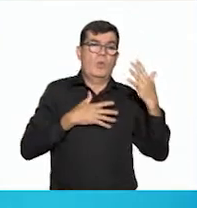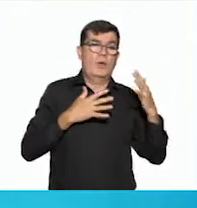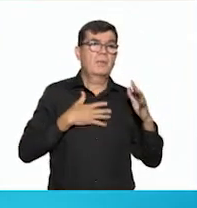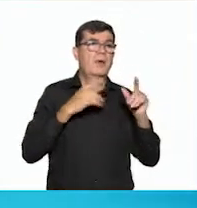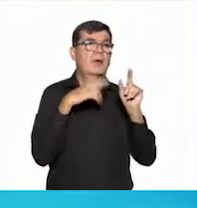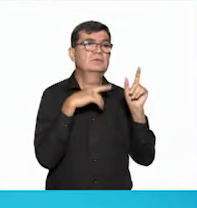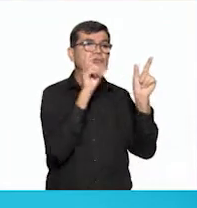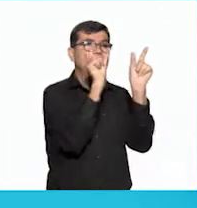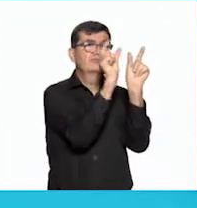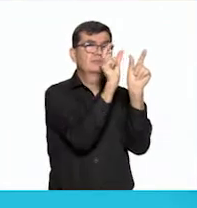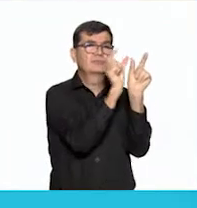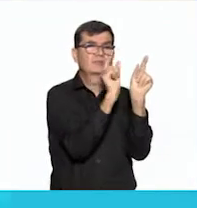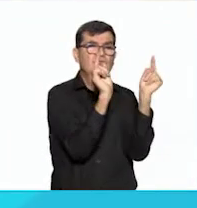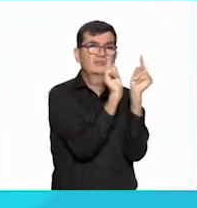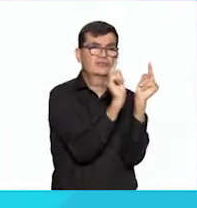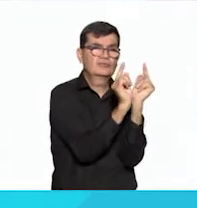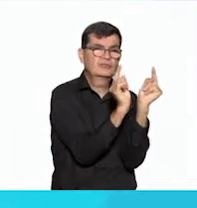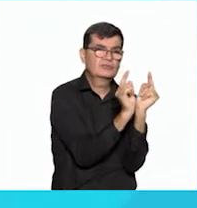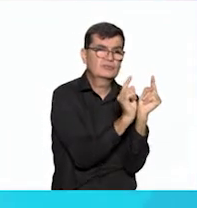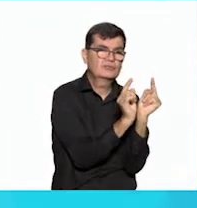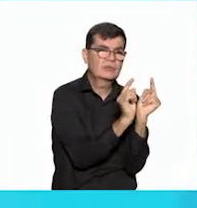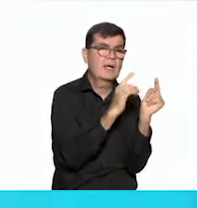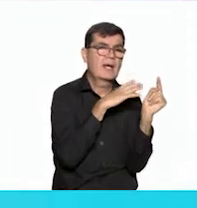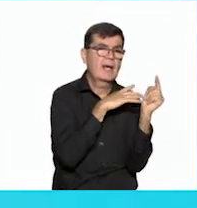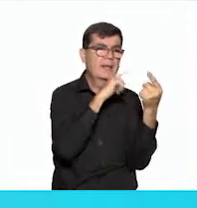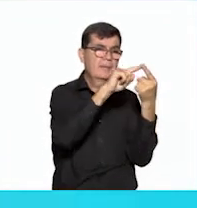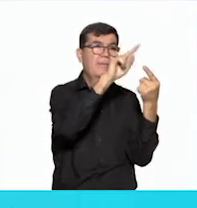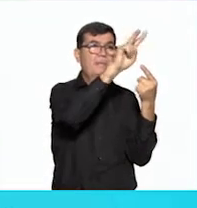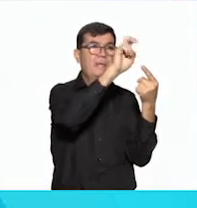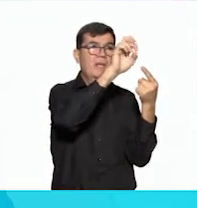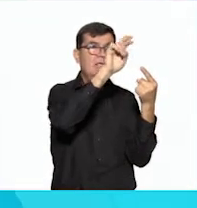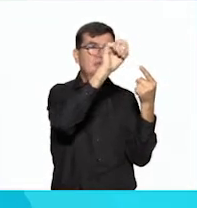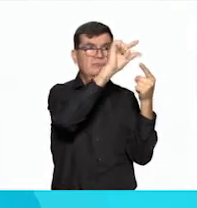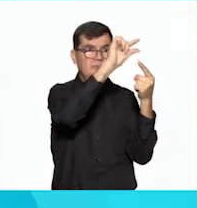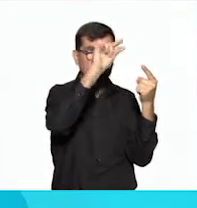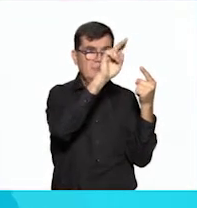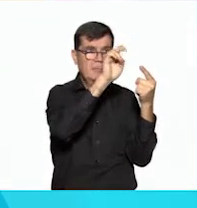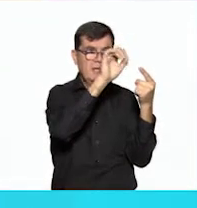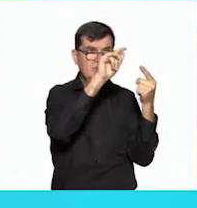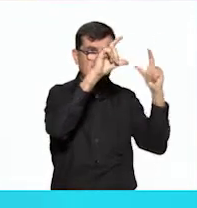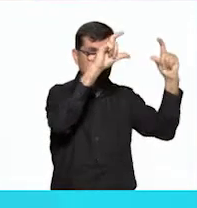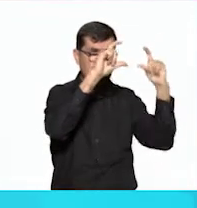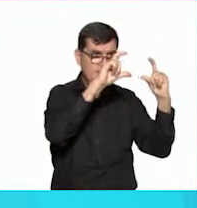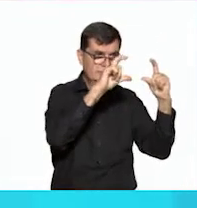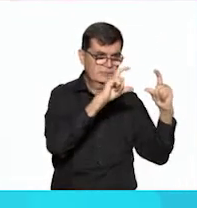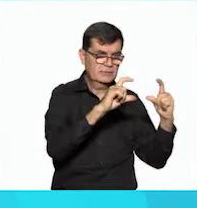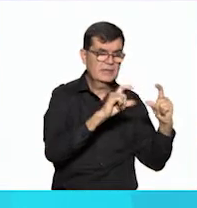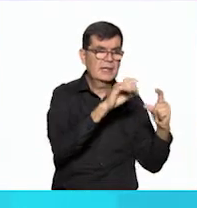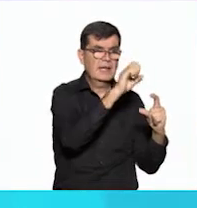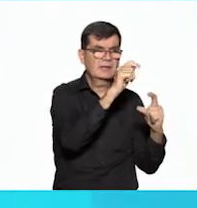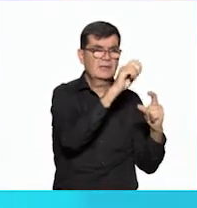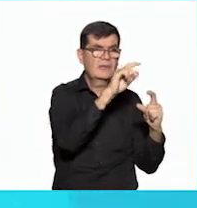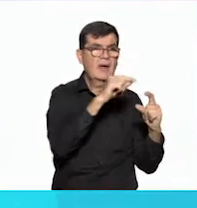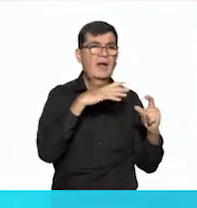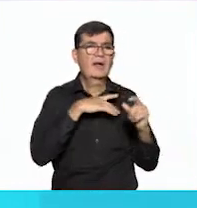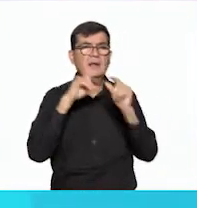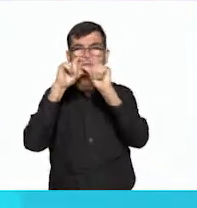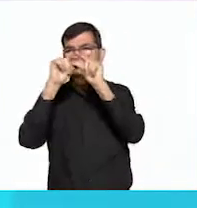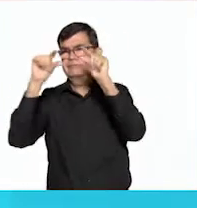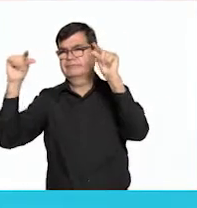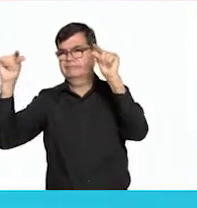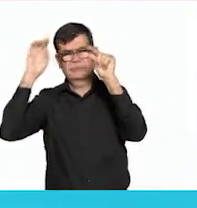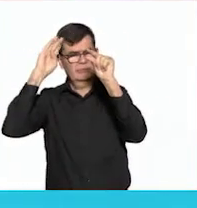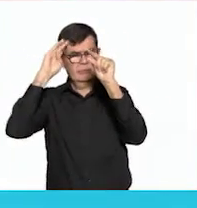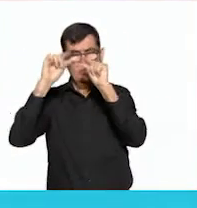mucho más cortitos. Sí. Porque está escrito en verso, lo que hace estrofas. ¿Sí? Y en cambio en el cuento vemos los renglones mucho